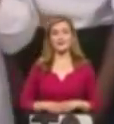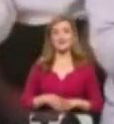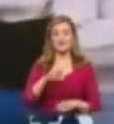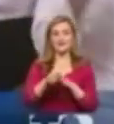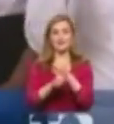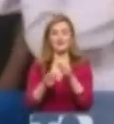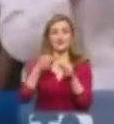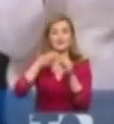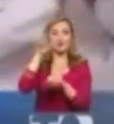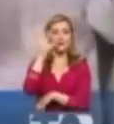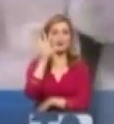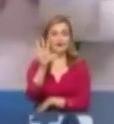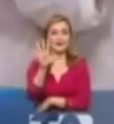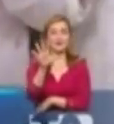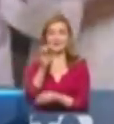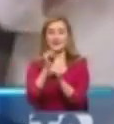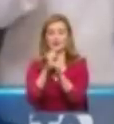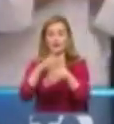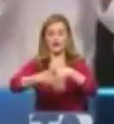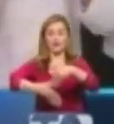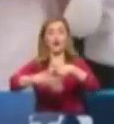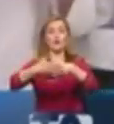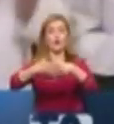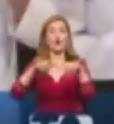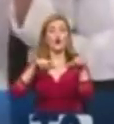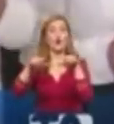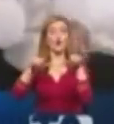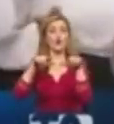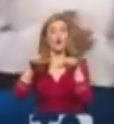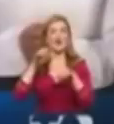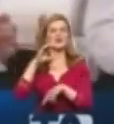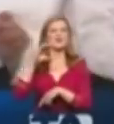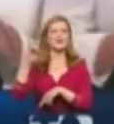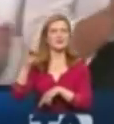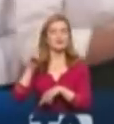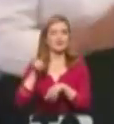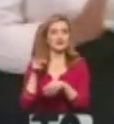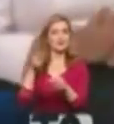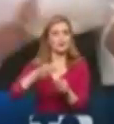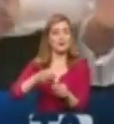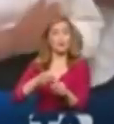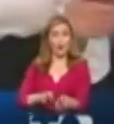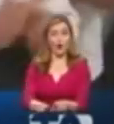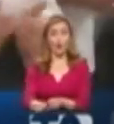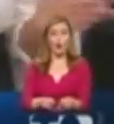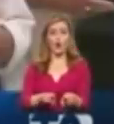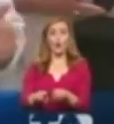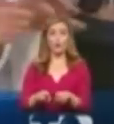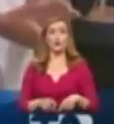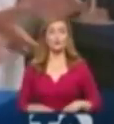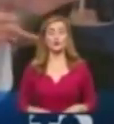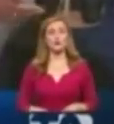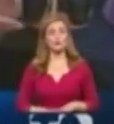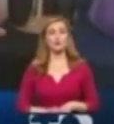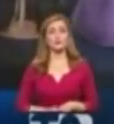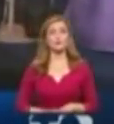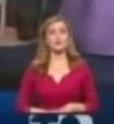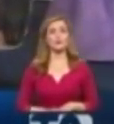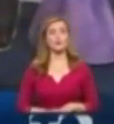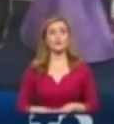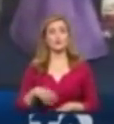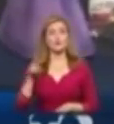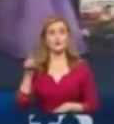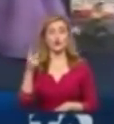año consecutivo en que el Instituto Sudamericano, ubicado en el sector de Iñaquito, participe en este concurso, y esta vez tiene dos